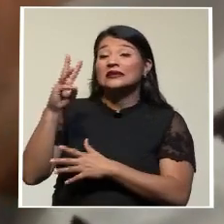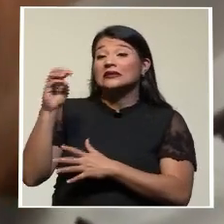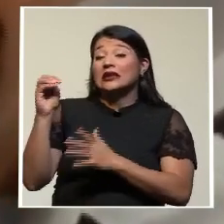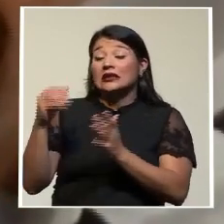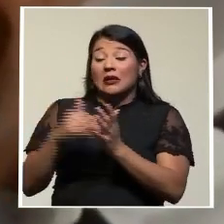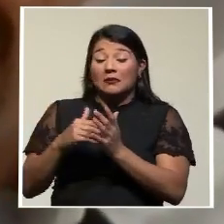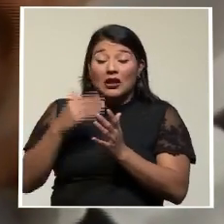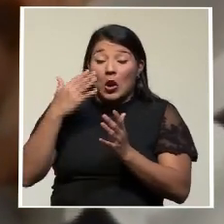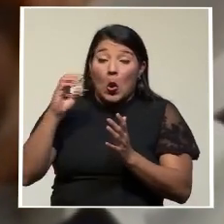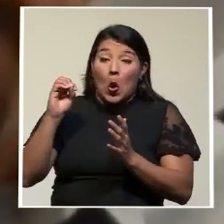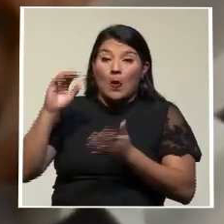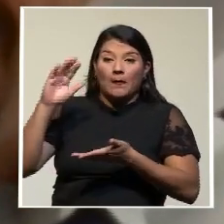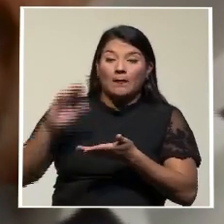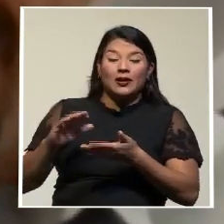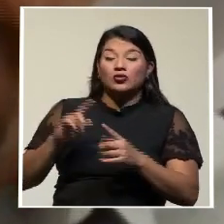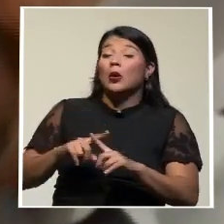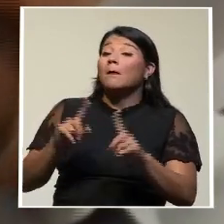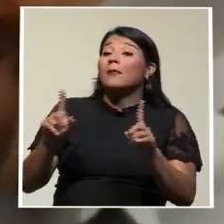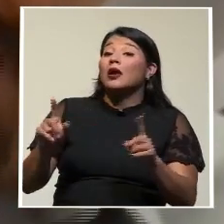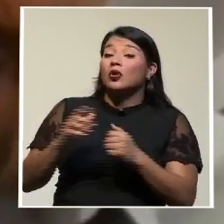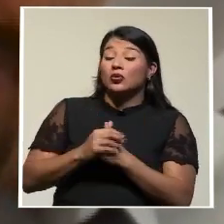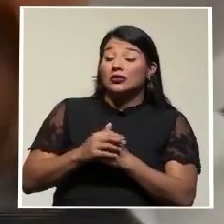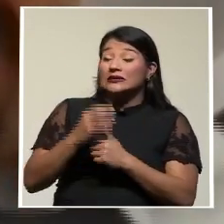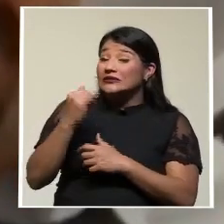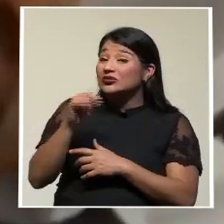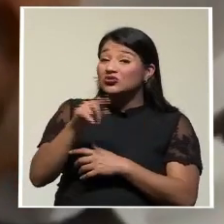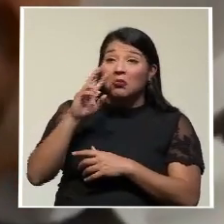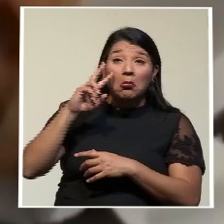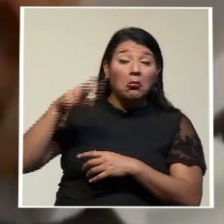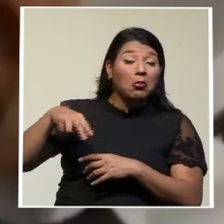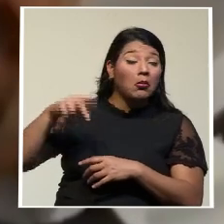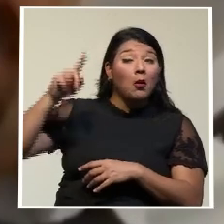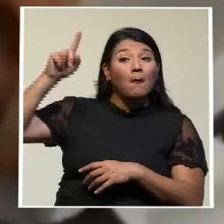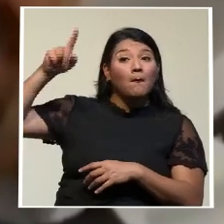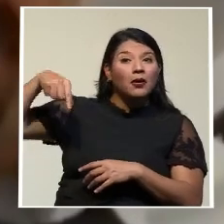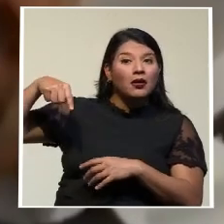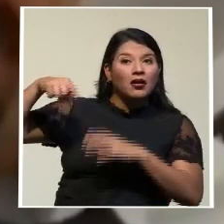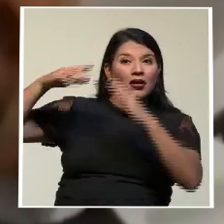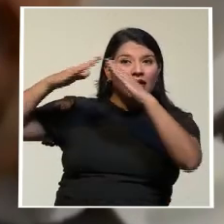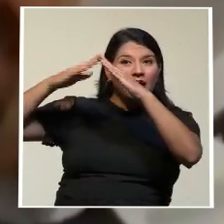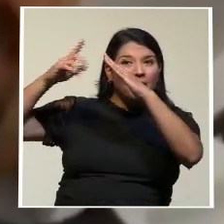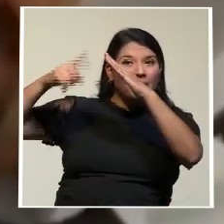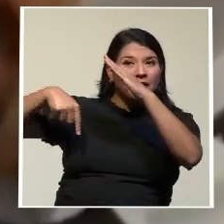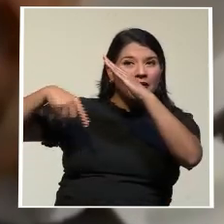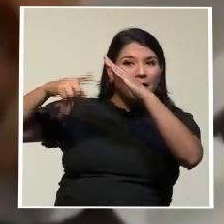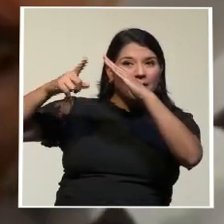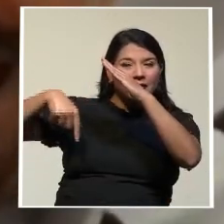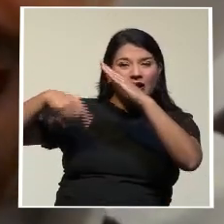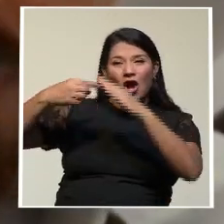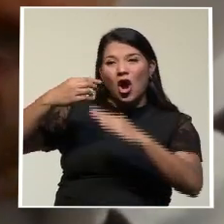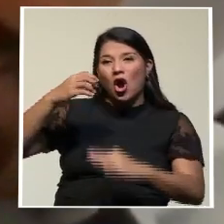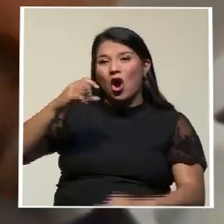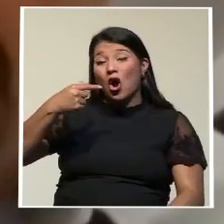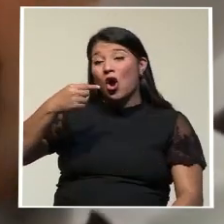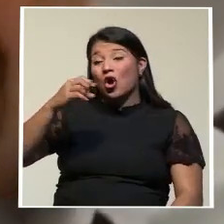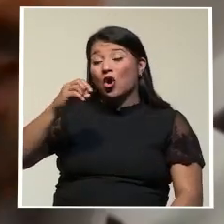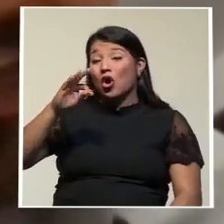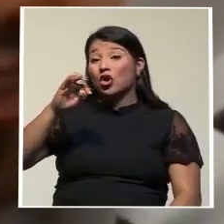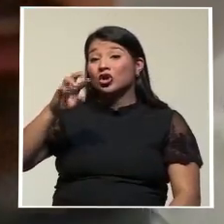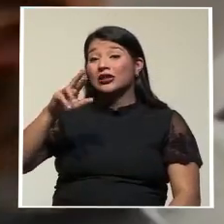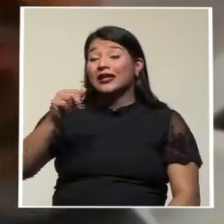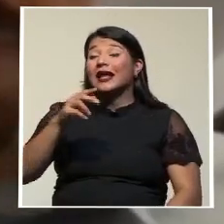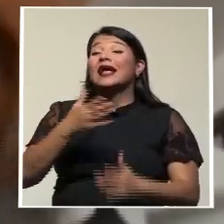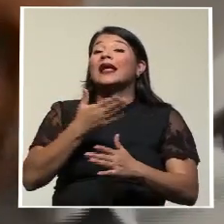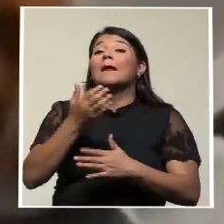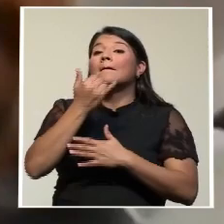trabajo, pero si no se tapa la gotera, lo que va a pasar es que se va a meter el agua y se va a podrir todo el